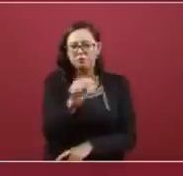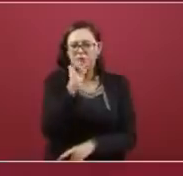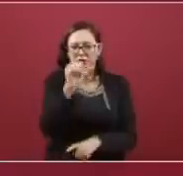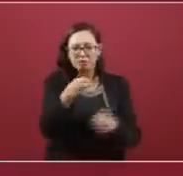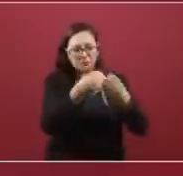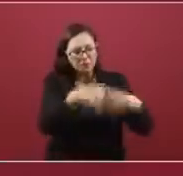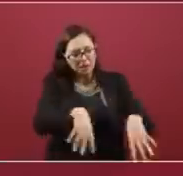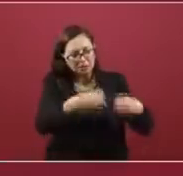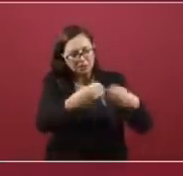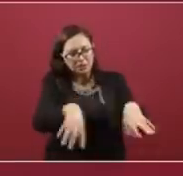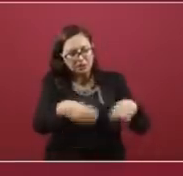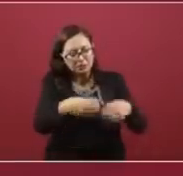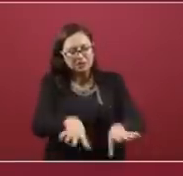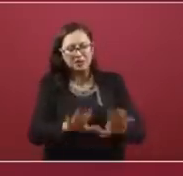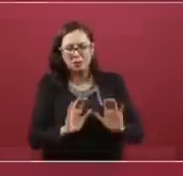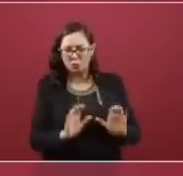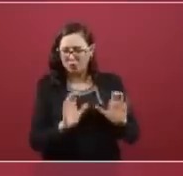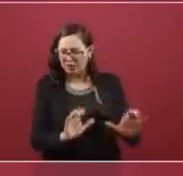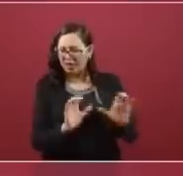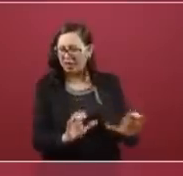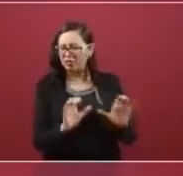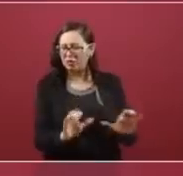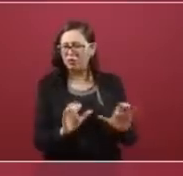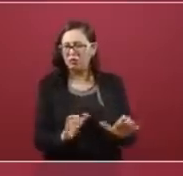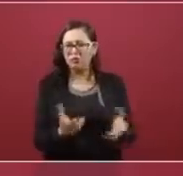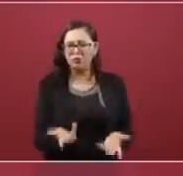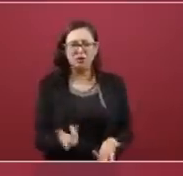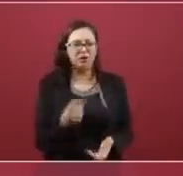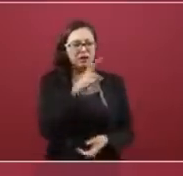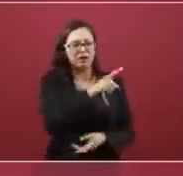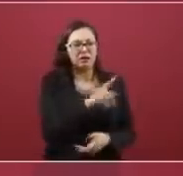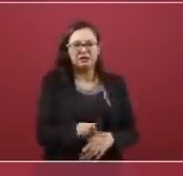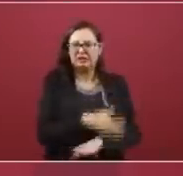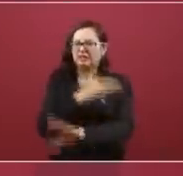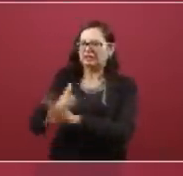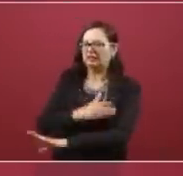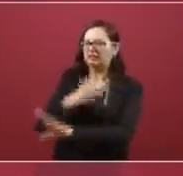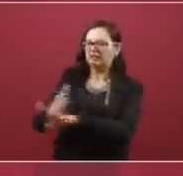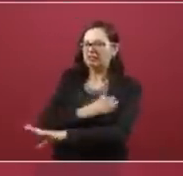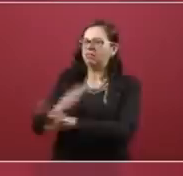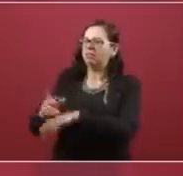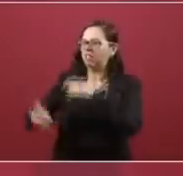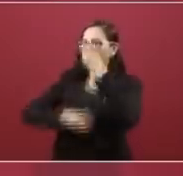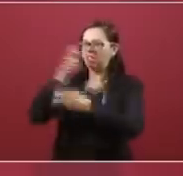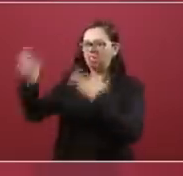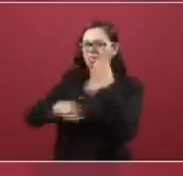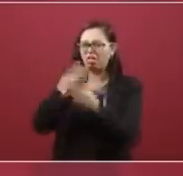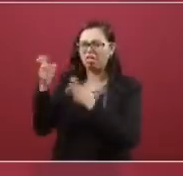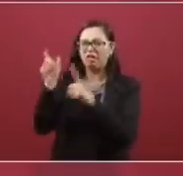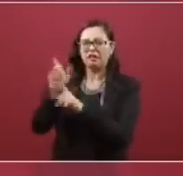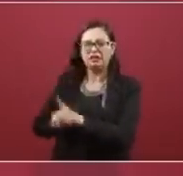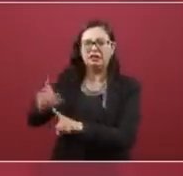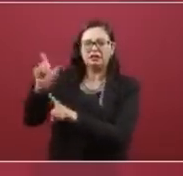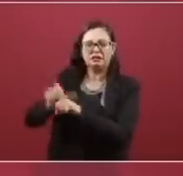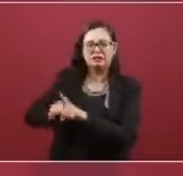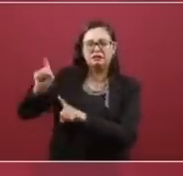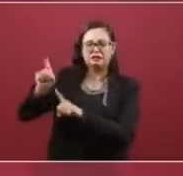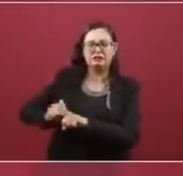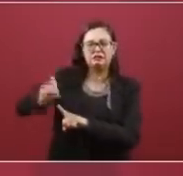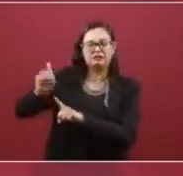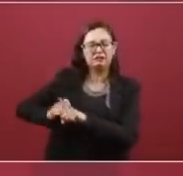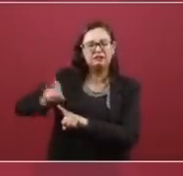Porque no en el afán de criticarnos de todo o por todo